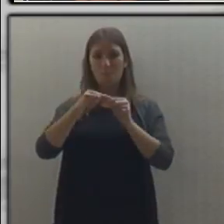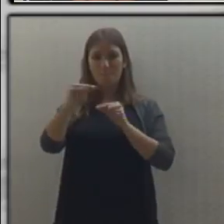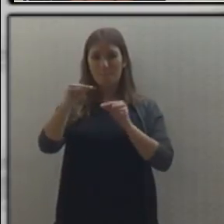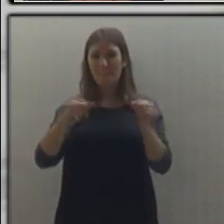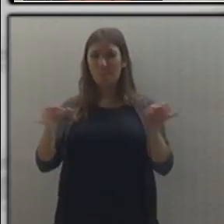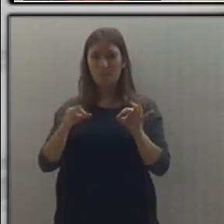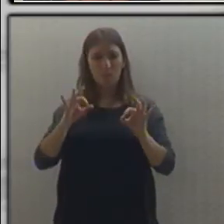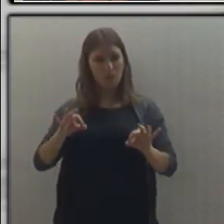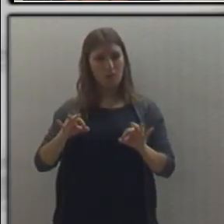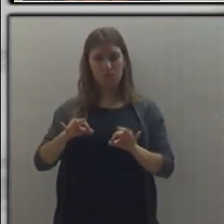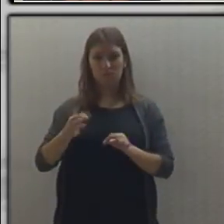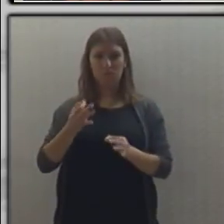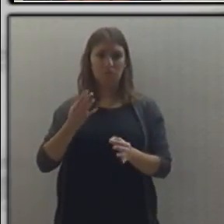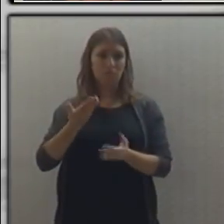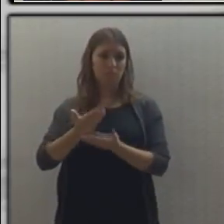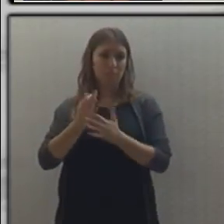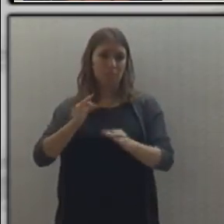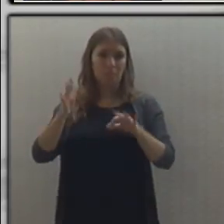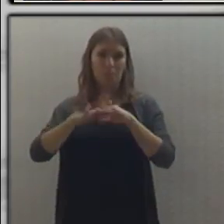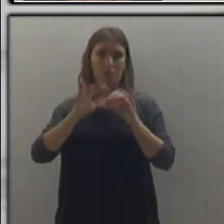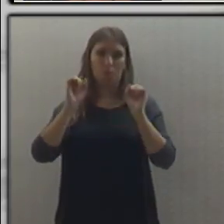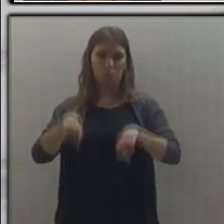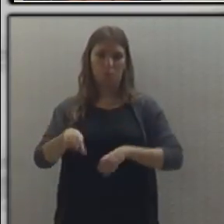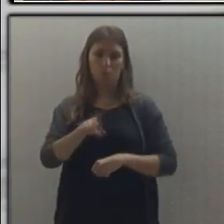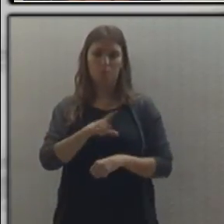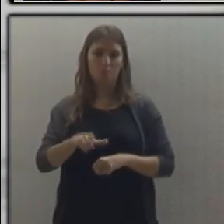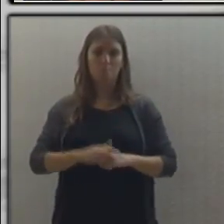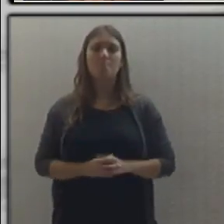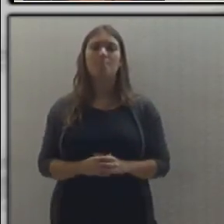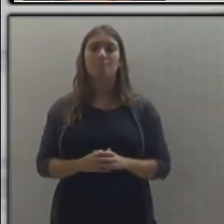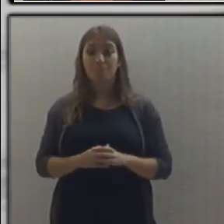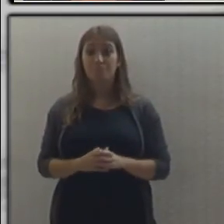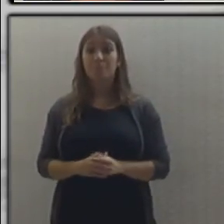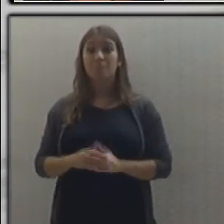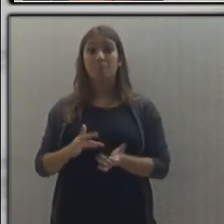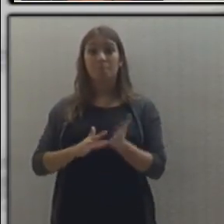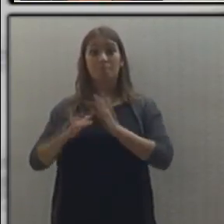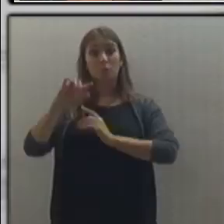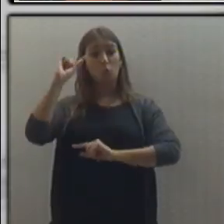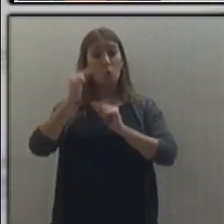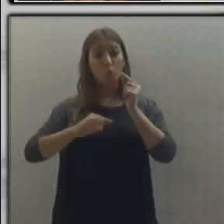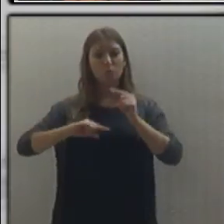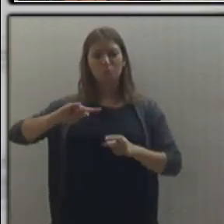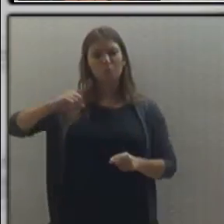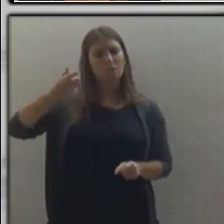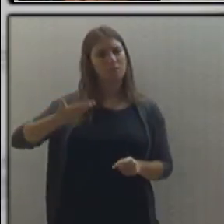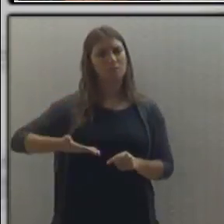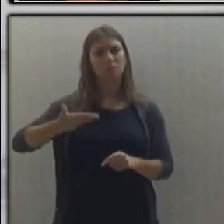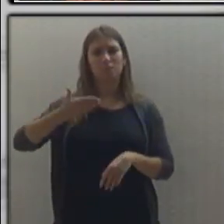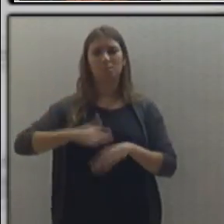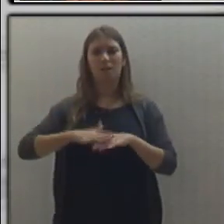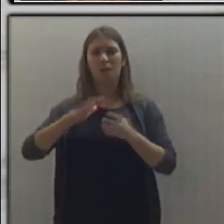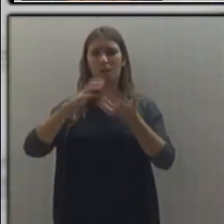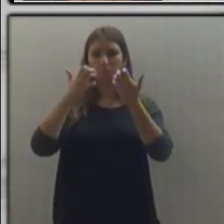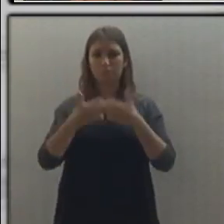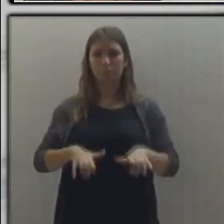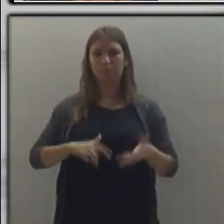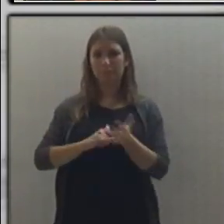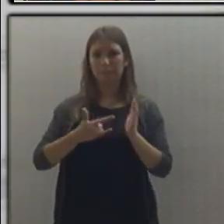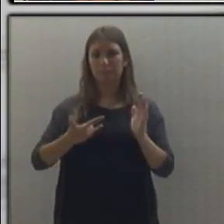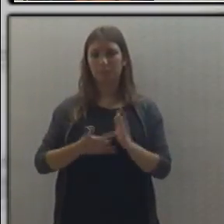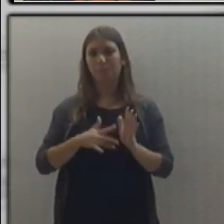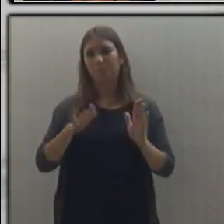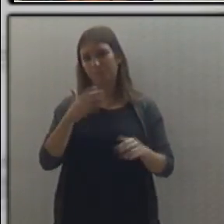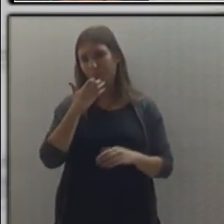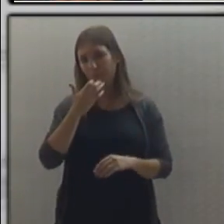no retrasarnos más. Entonces viene el presupuesto. Este es el punto más importante para sistematizar, ya que no